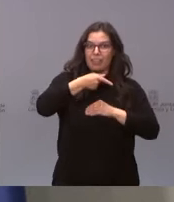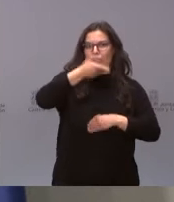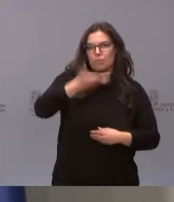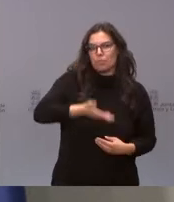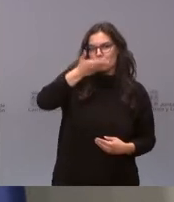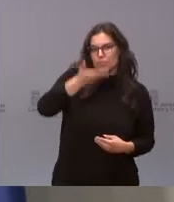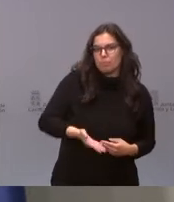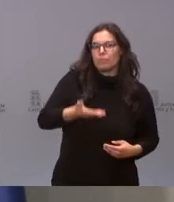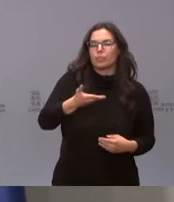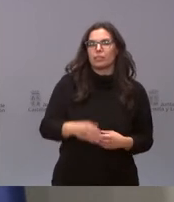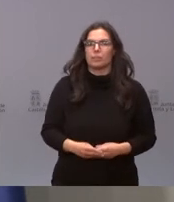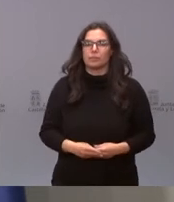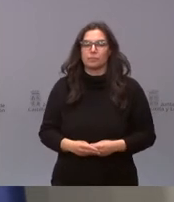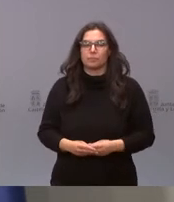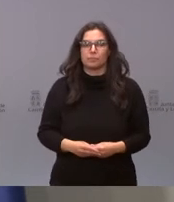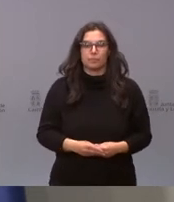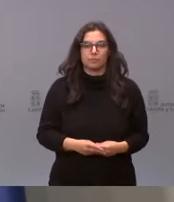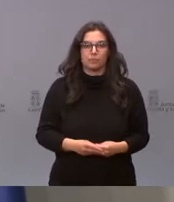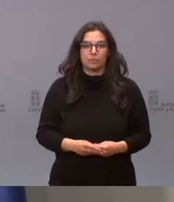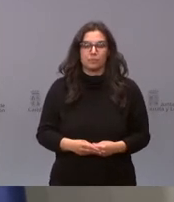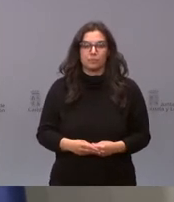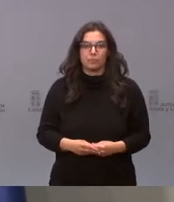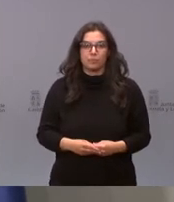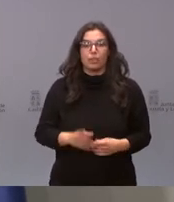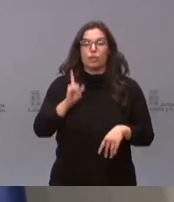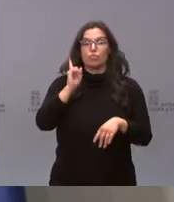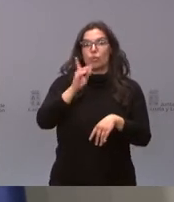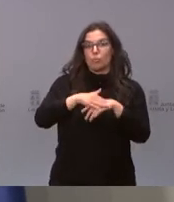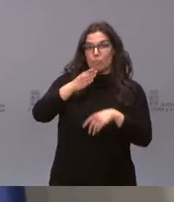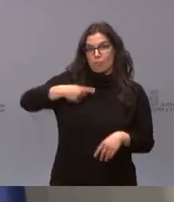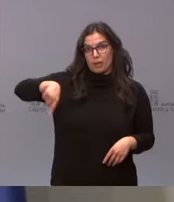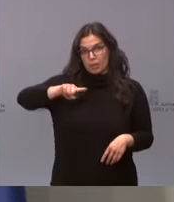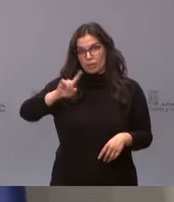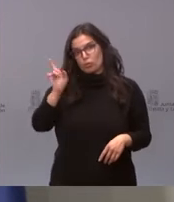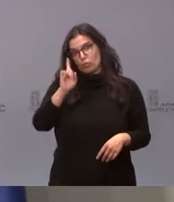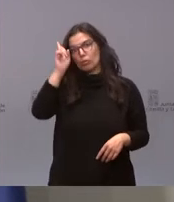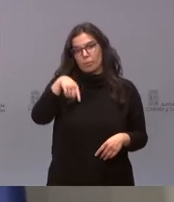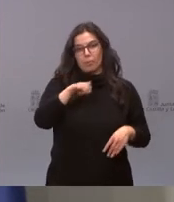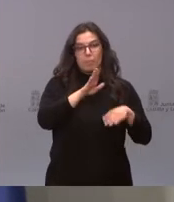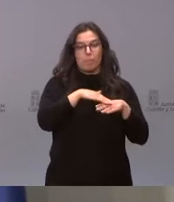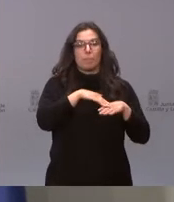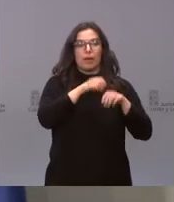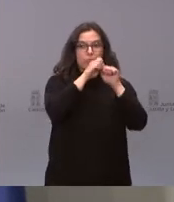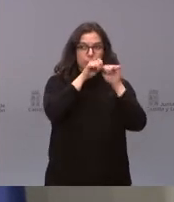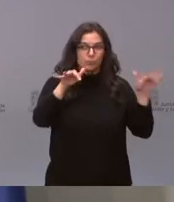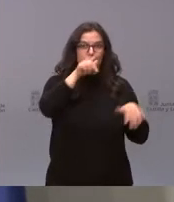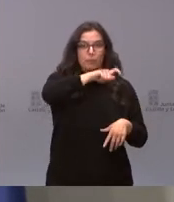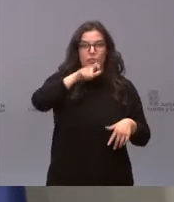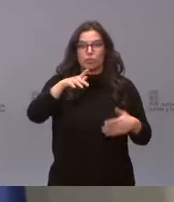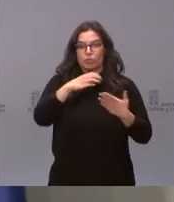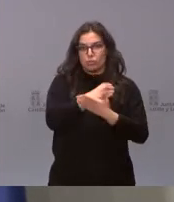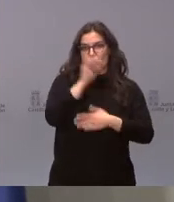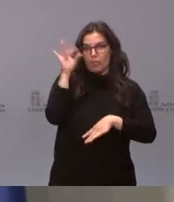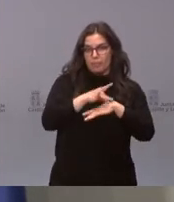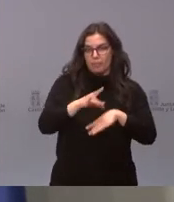la salud y no solamente evidentemente para ellos sino para transmitirlo a todas las personas a las que atienden